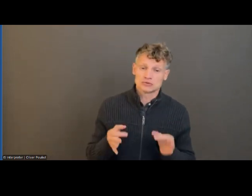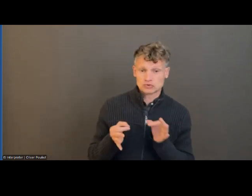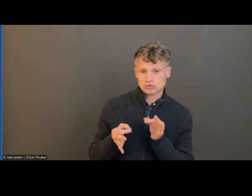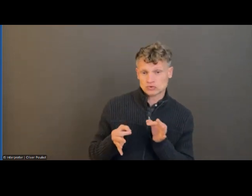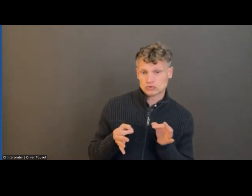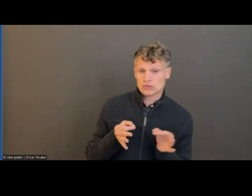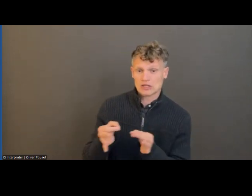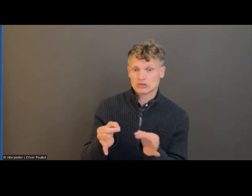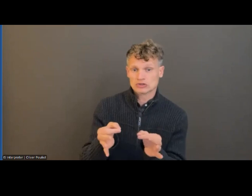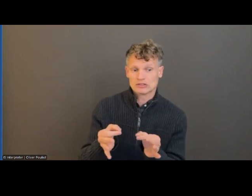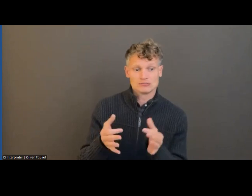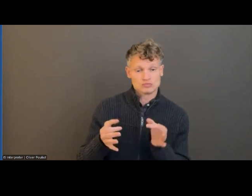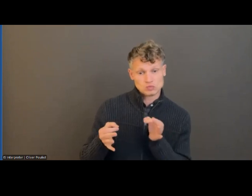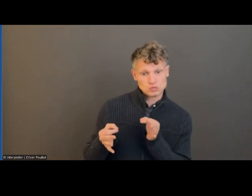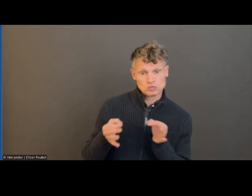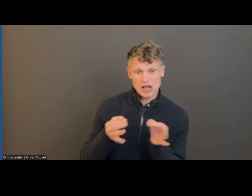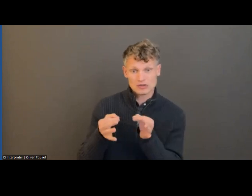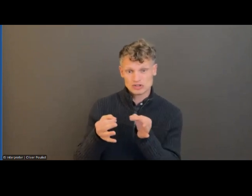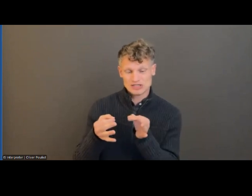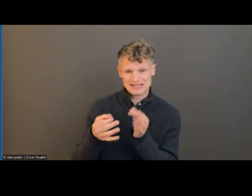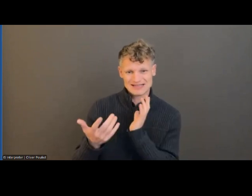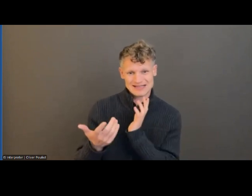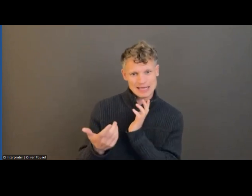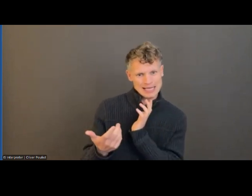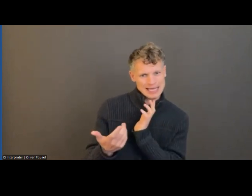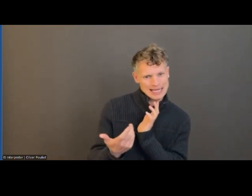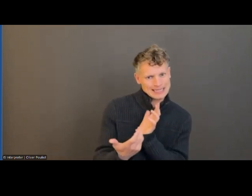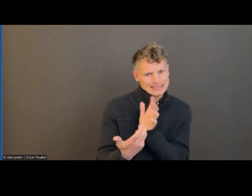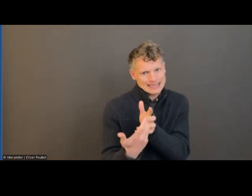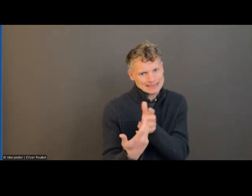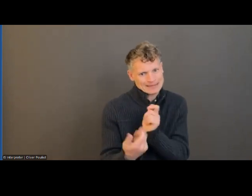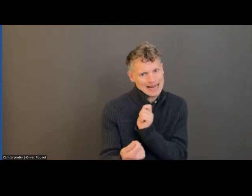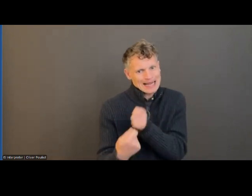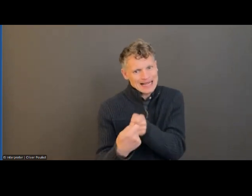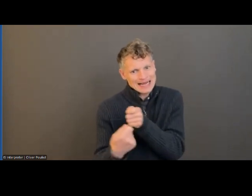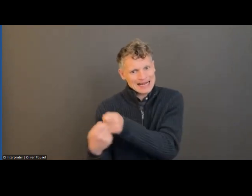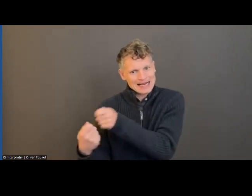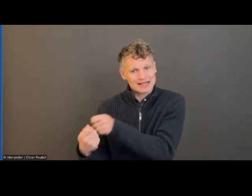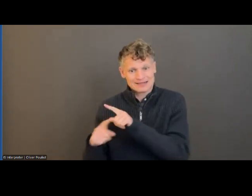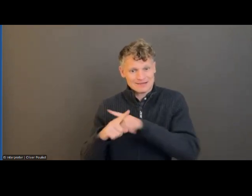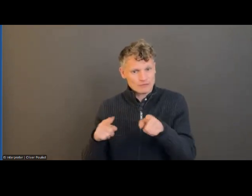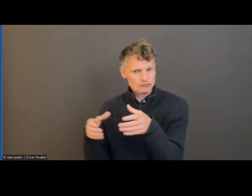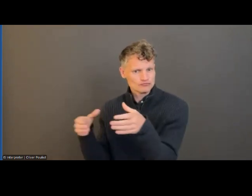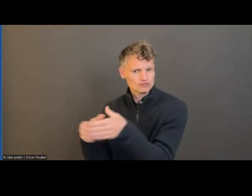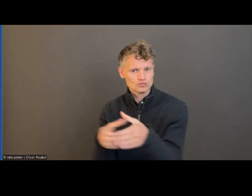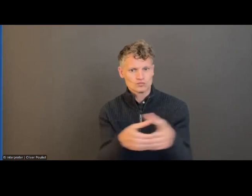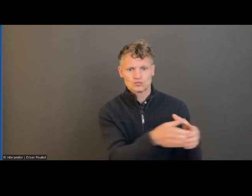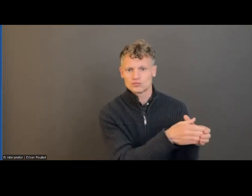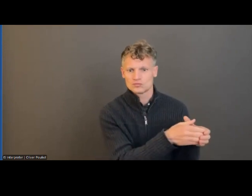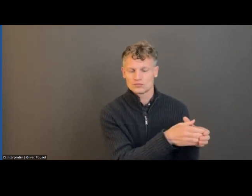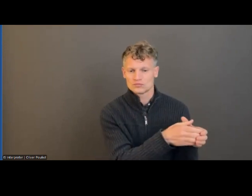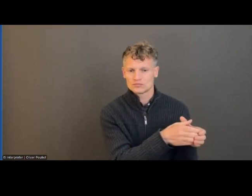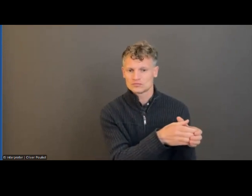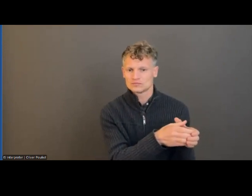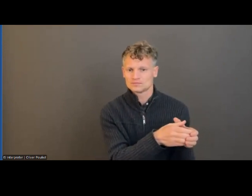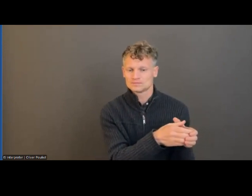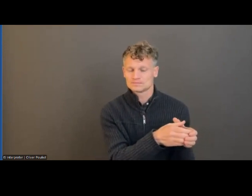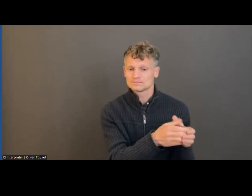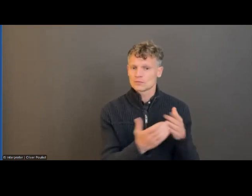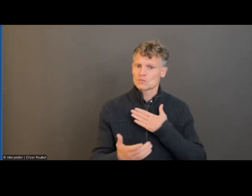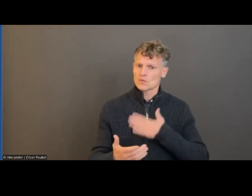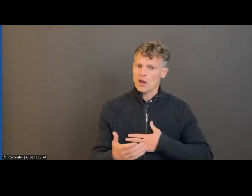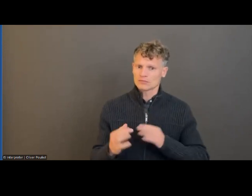estrategia o estrategias que estén diseñadas de acuerdo a las necesidades de las poblaciones y comunidades y que se